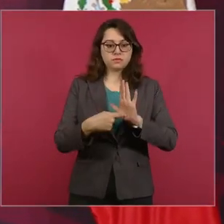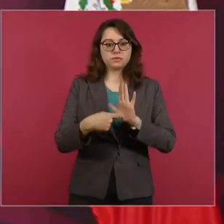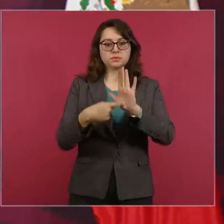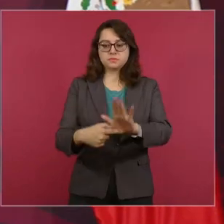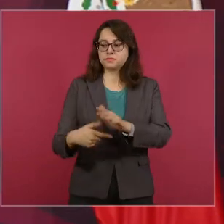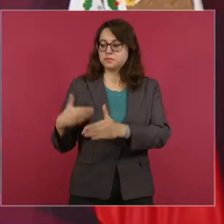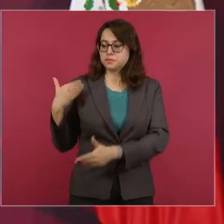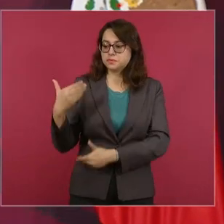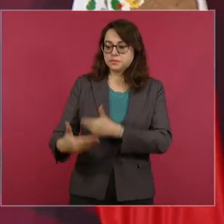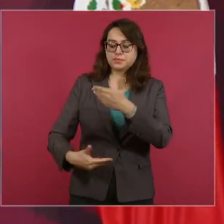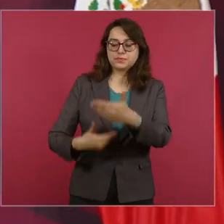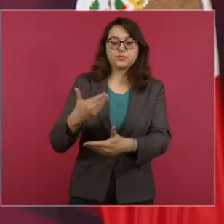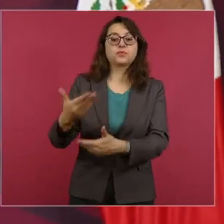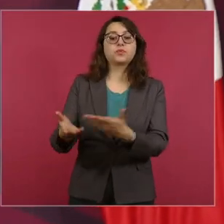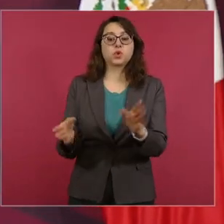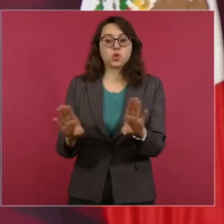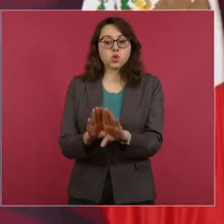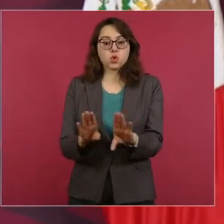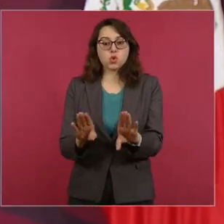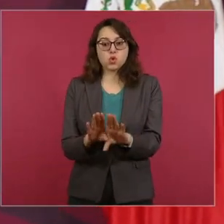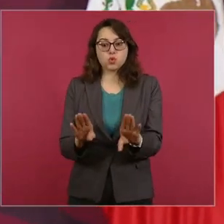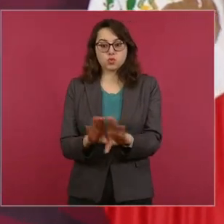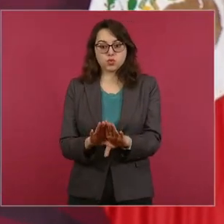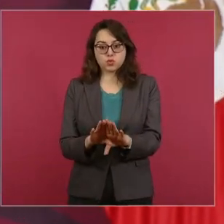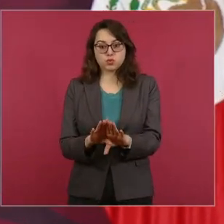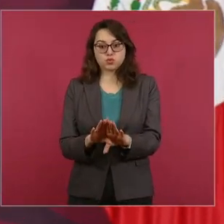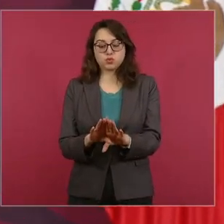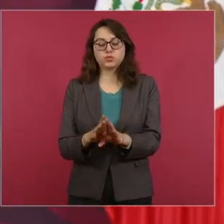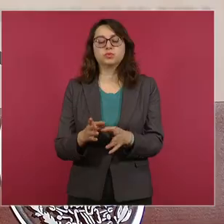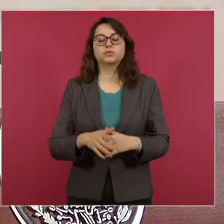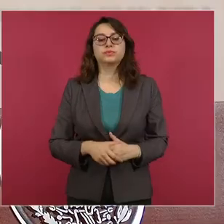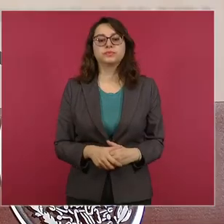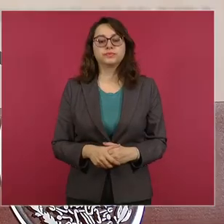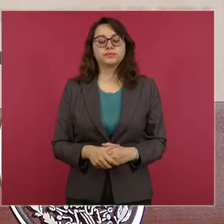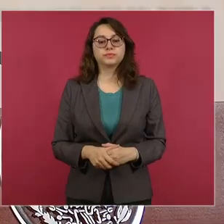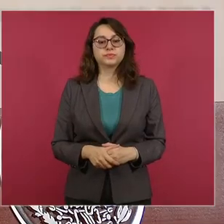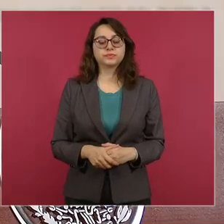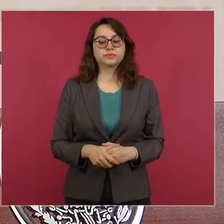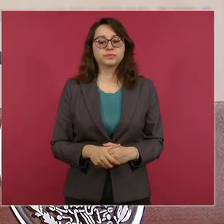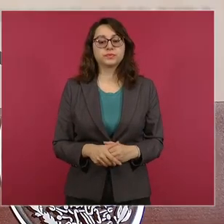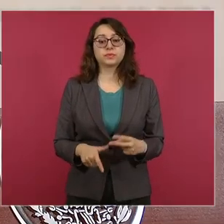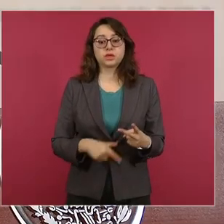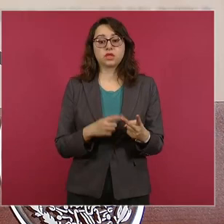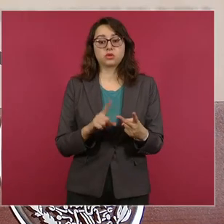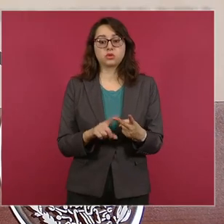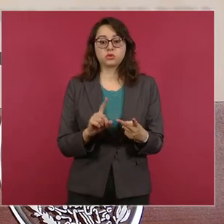cómo vamos en Acapulco. Luego,